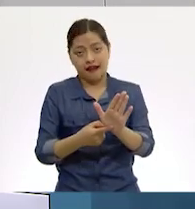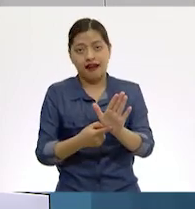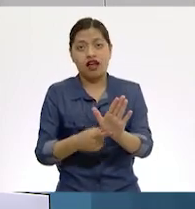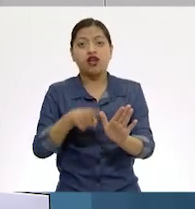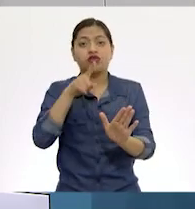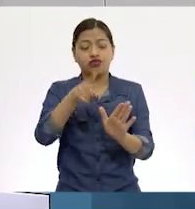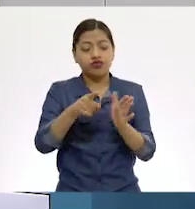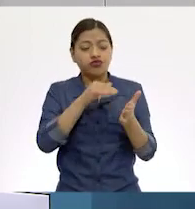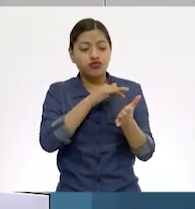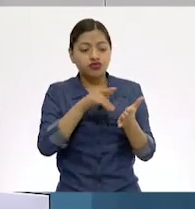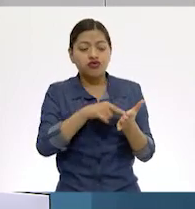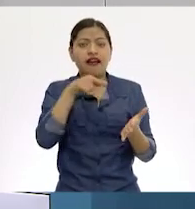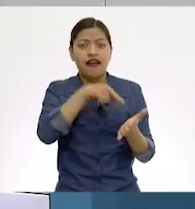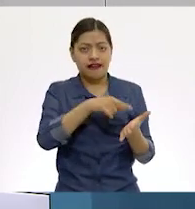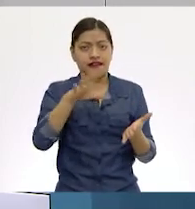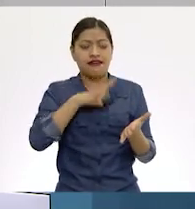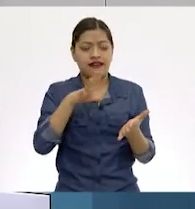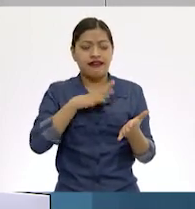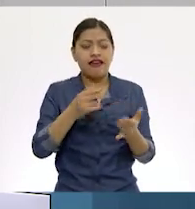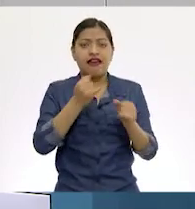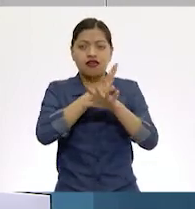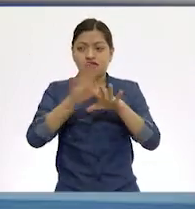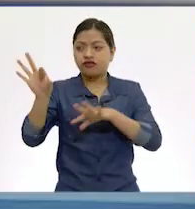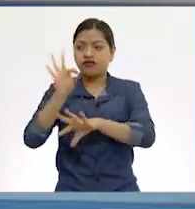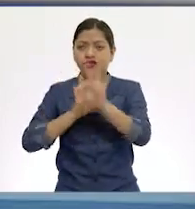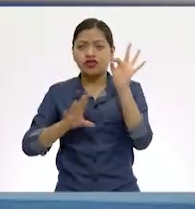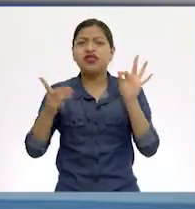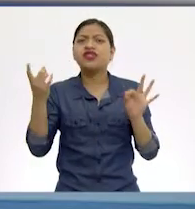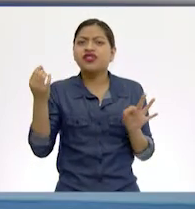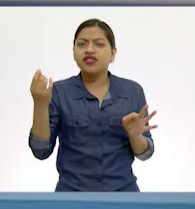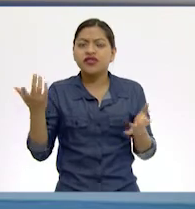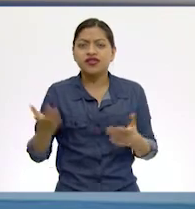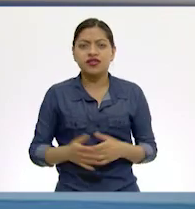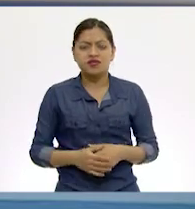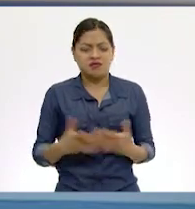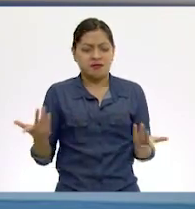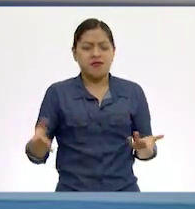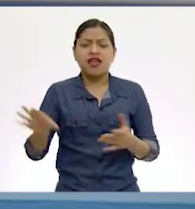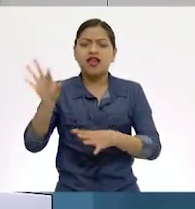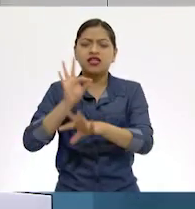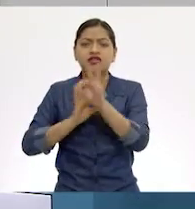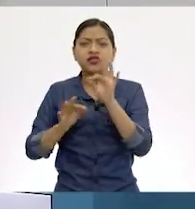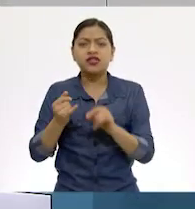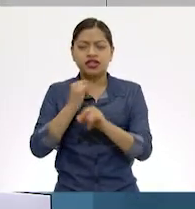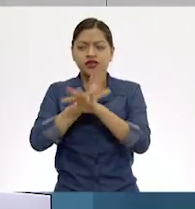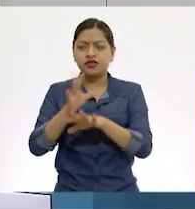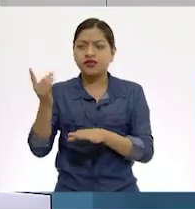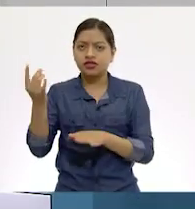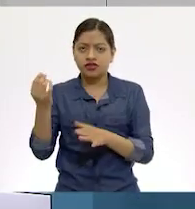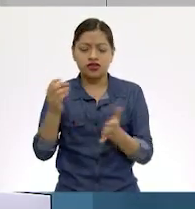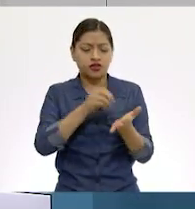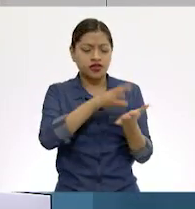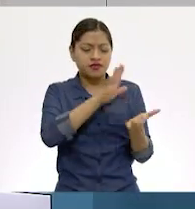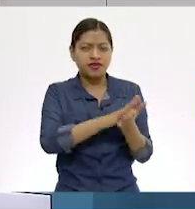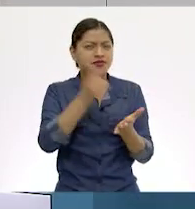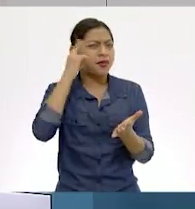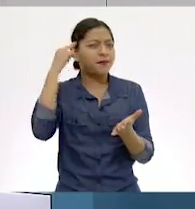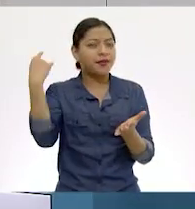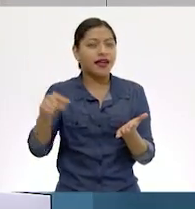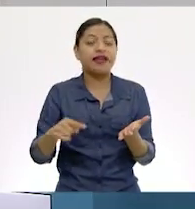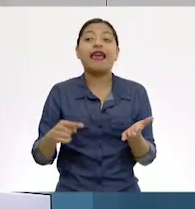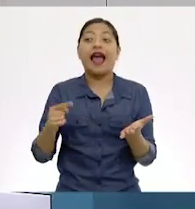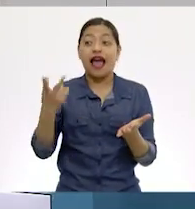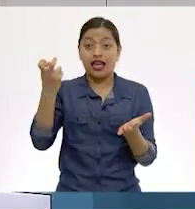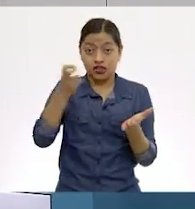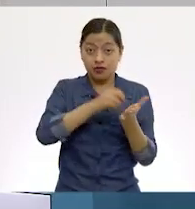las fuentes de información a las que recurrimos. ¿Y eso como para qué, maestro? Pues mira, eso... Primero, ayuda a que